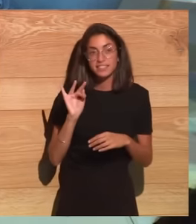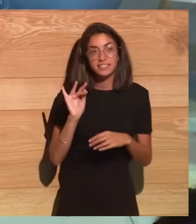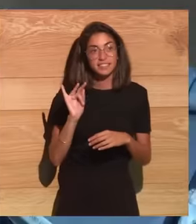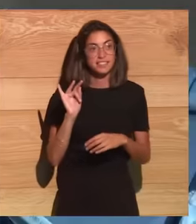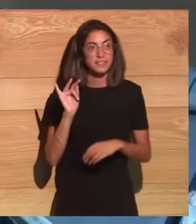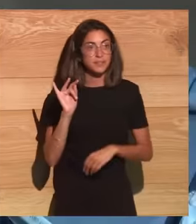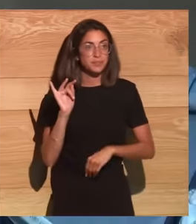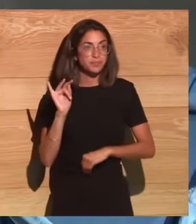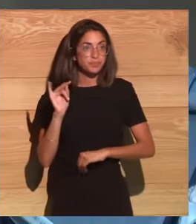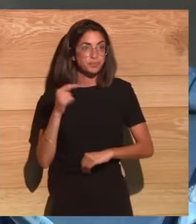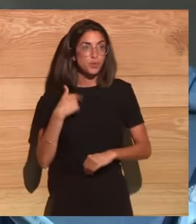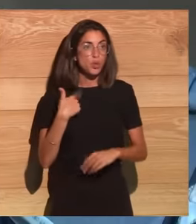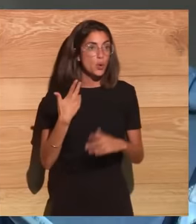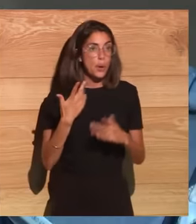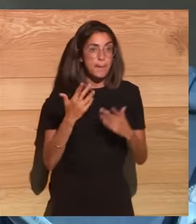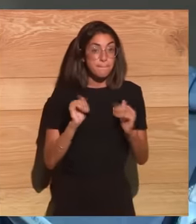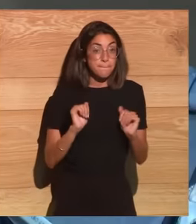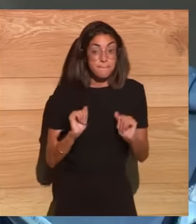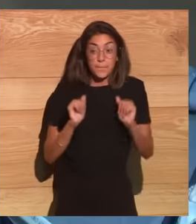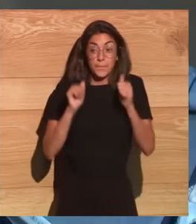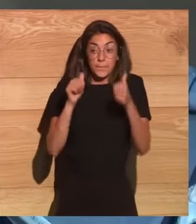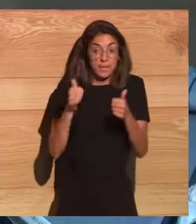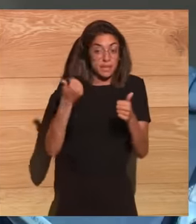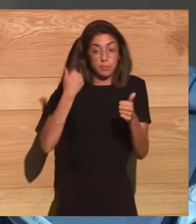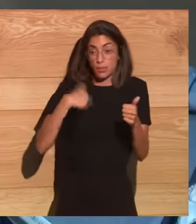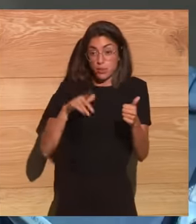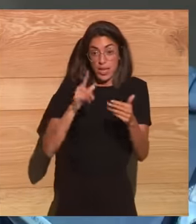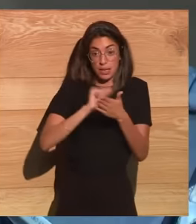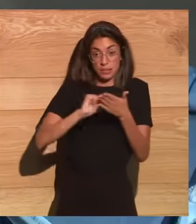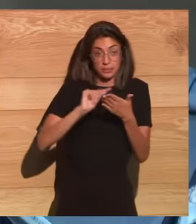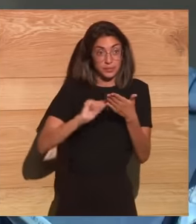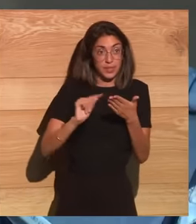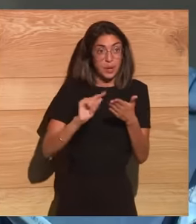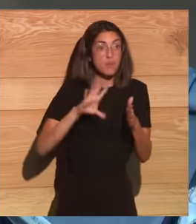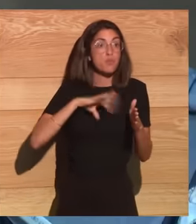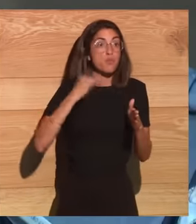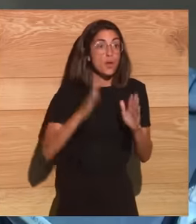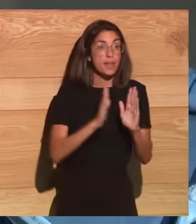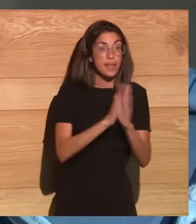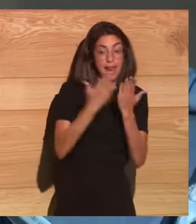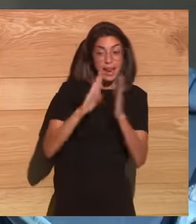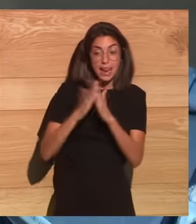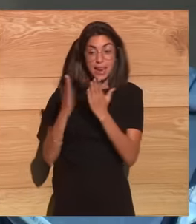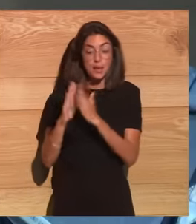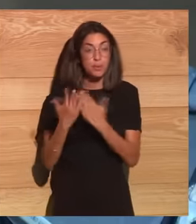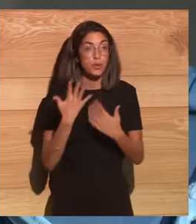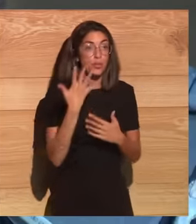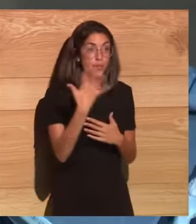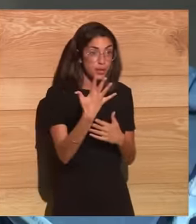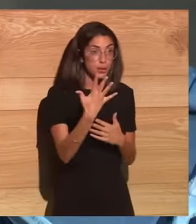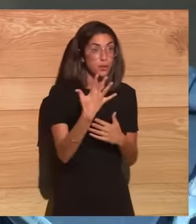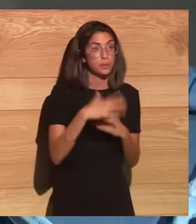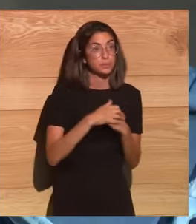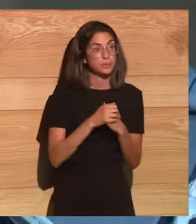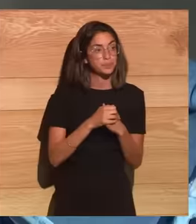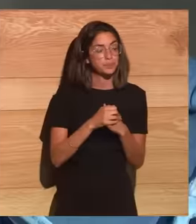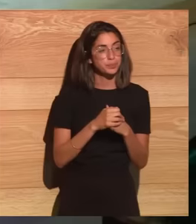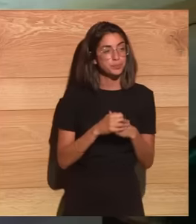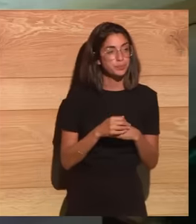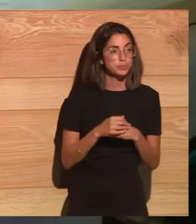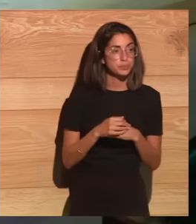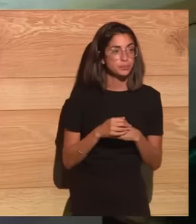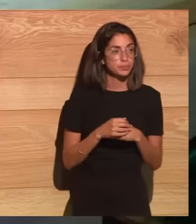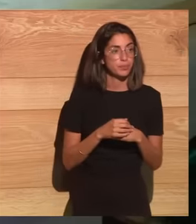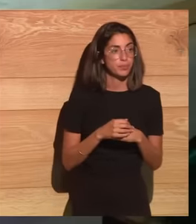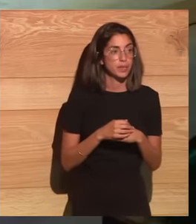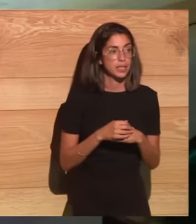Y digo, bueno, pues tengo el principio de lo que puede ser una pentalogía de cinco libros, una quintuapleología. Digamos que no